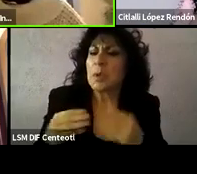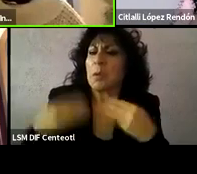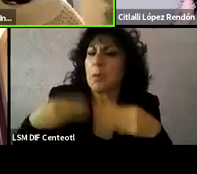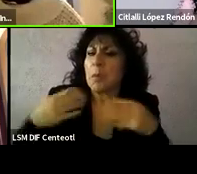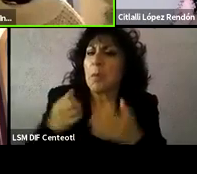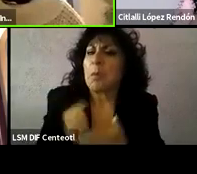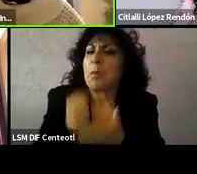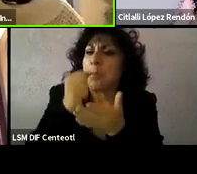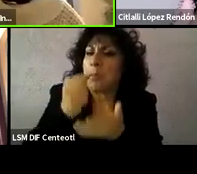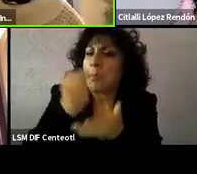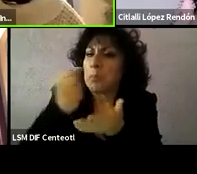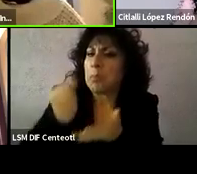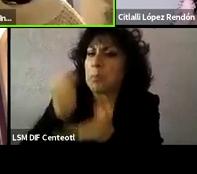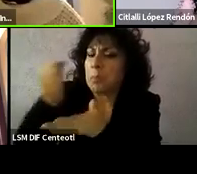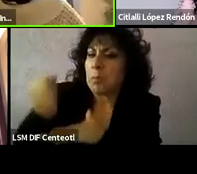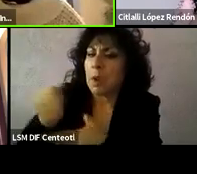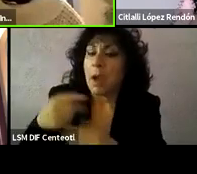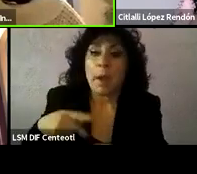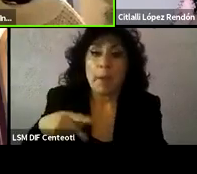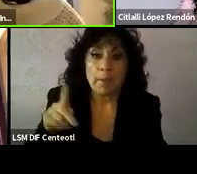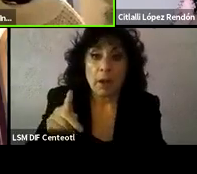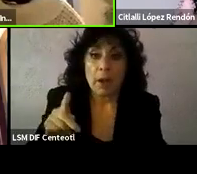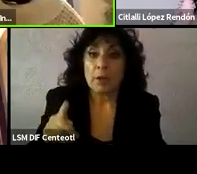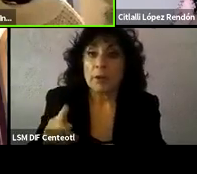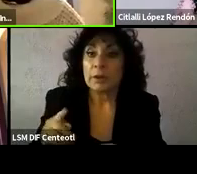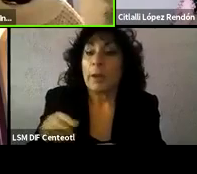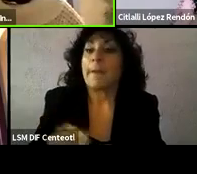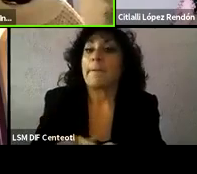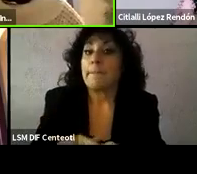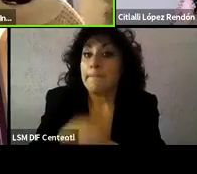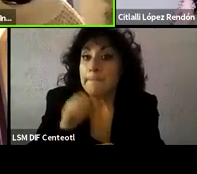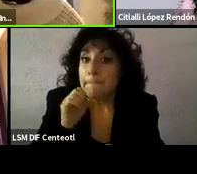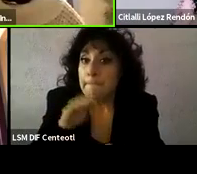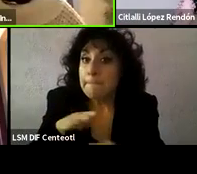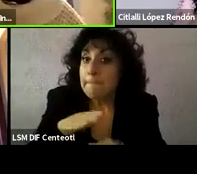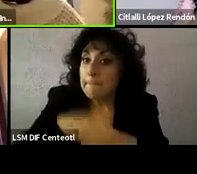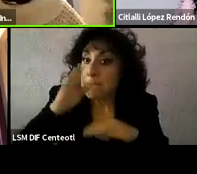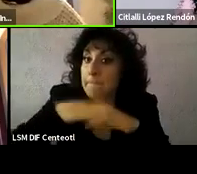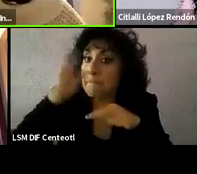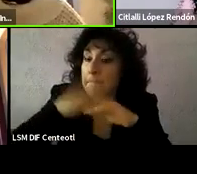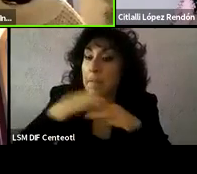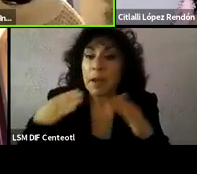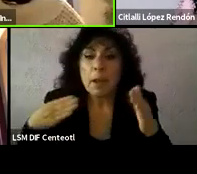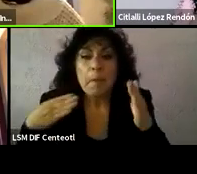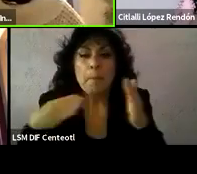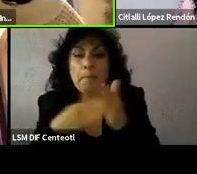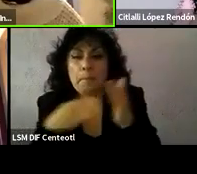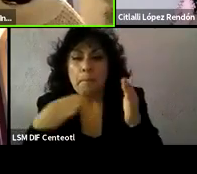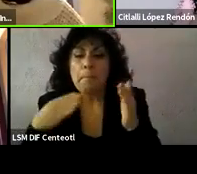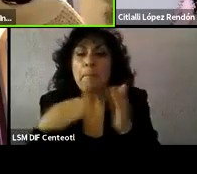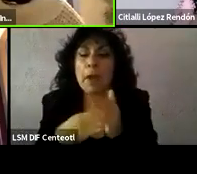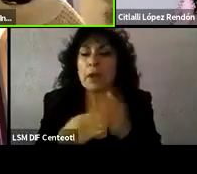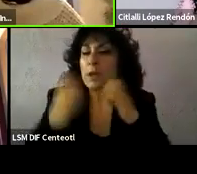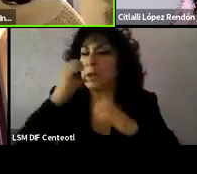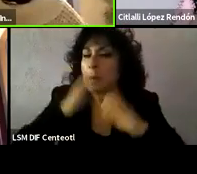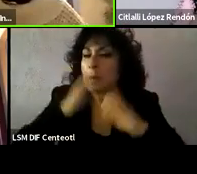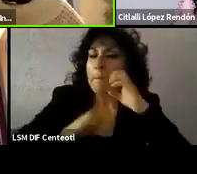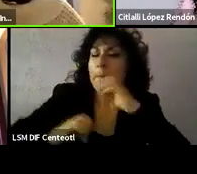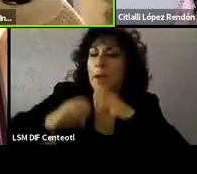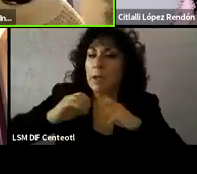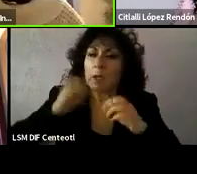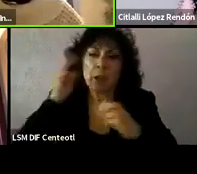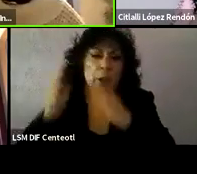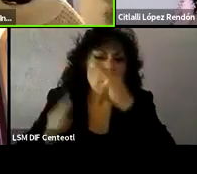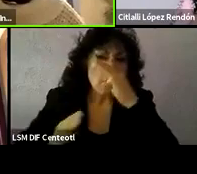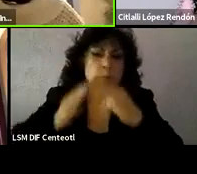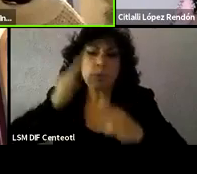bastante grande todas las transnacionales que contaminan a escalas macro, ¿no? Entonces, creo que el